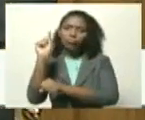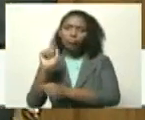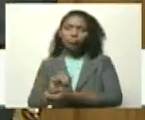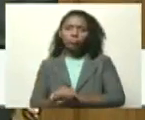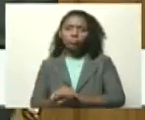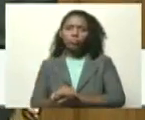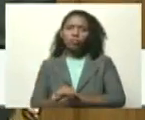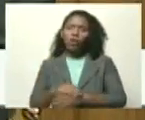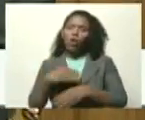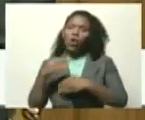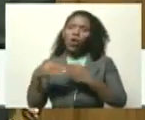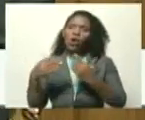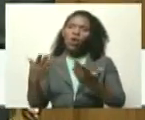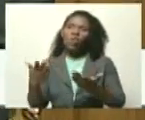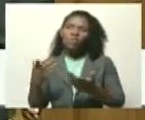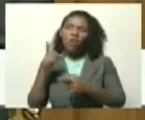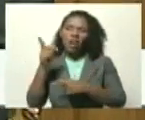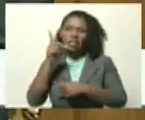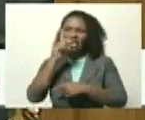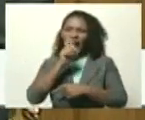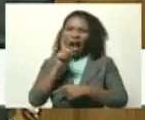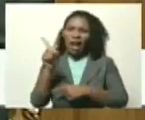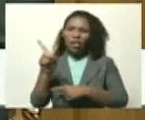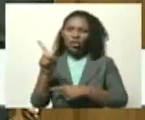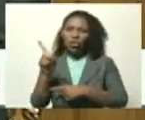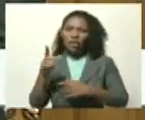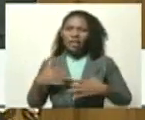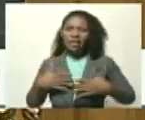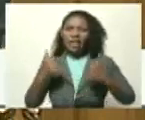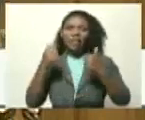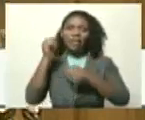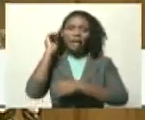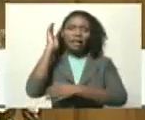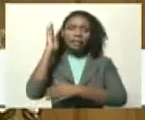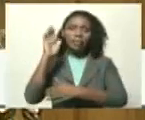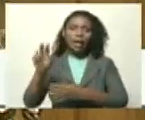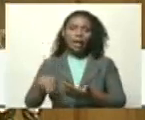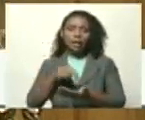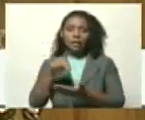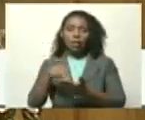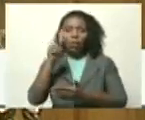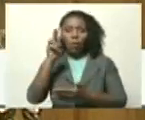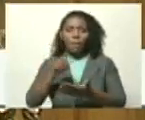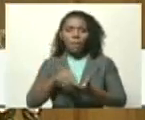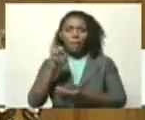cómo fue ese año de rescate del Parlamento del año